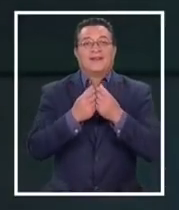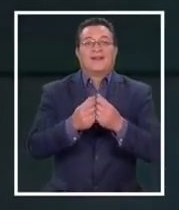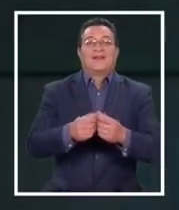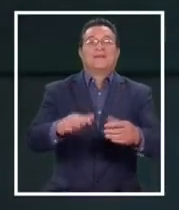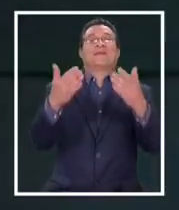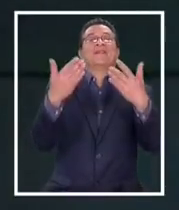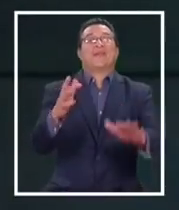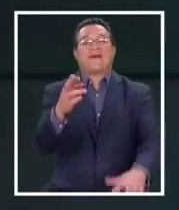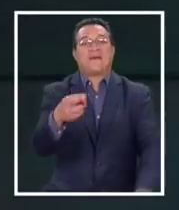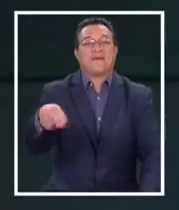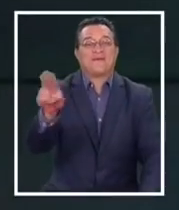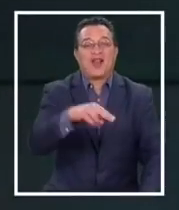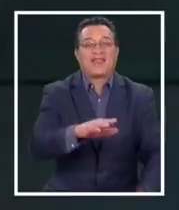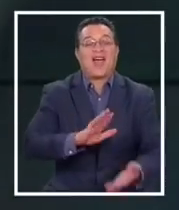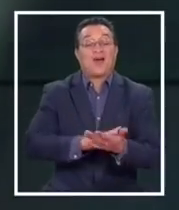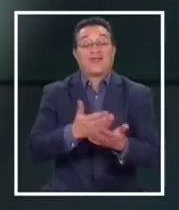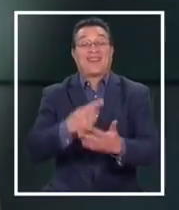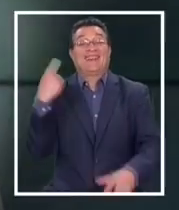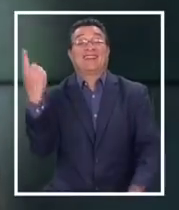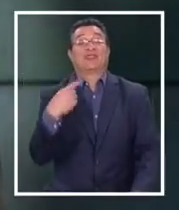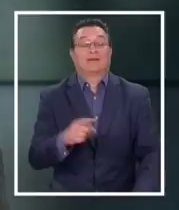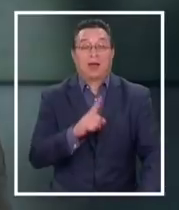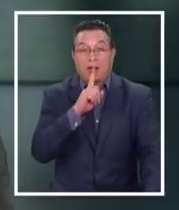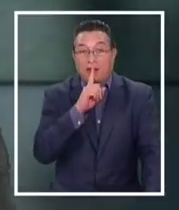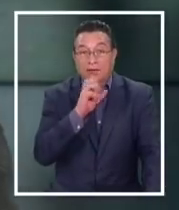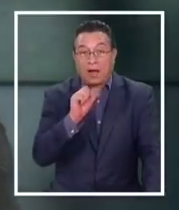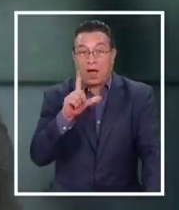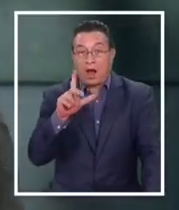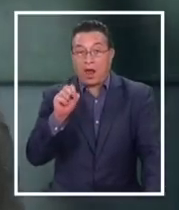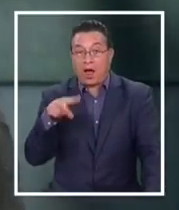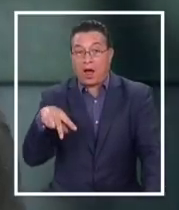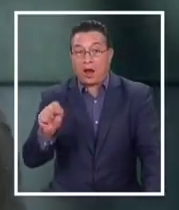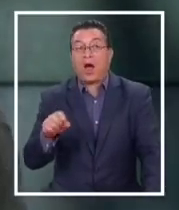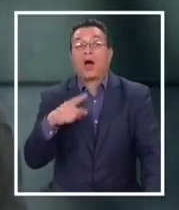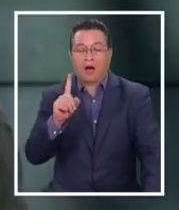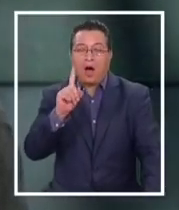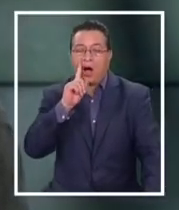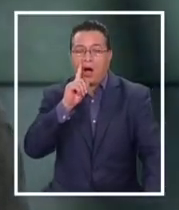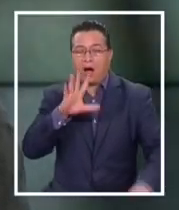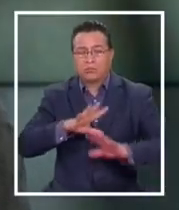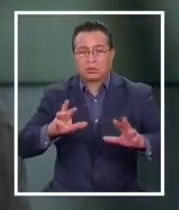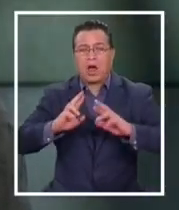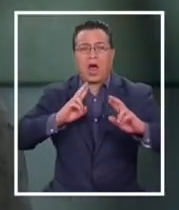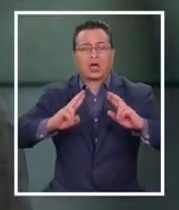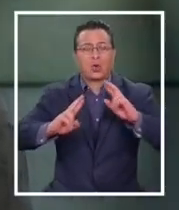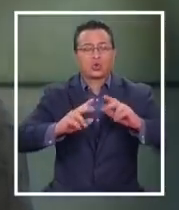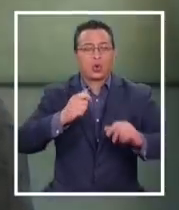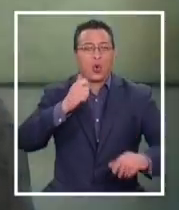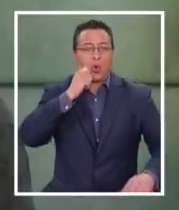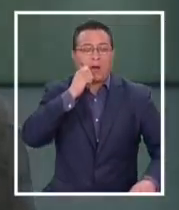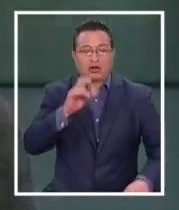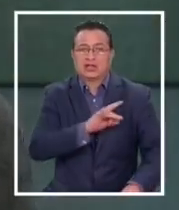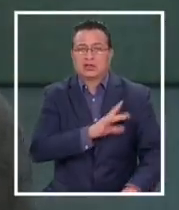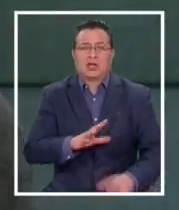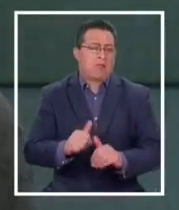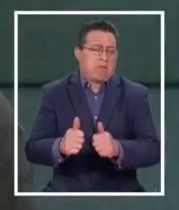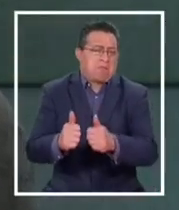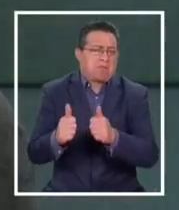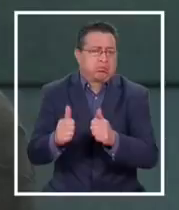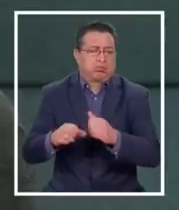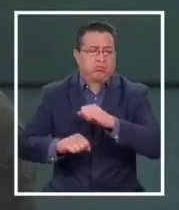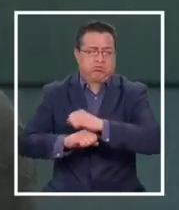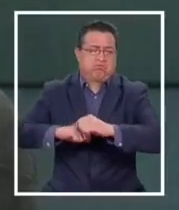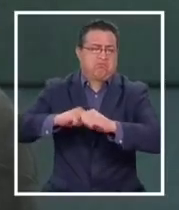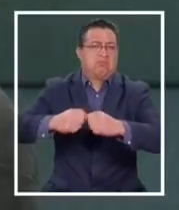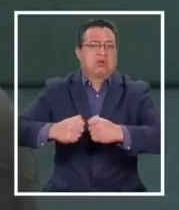Estamos de vuelta aquí en Estado Nacional. Talana cuenta con la más completa y robusta plataforma de recursos humanos en Chile, con la cual han ayudado